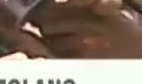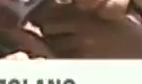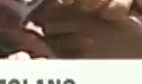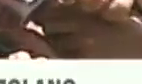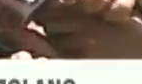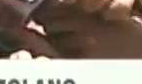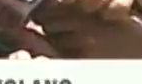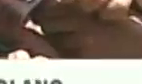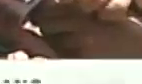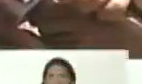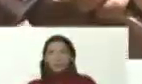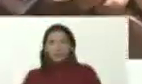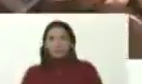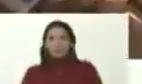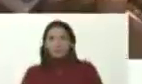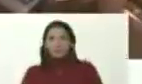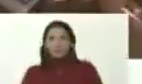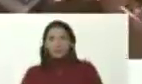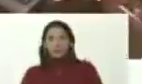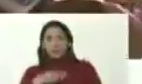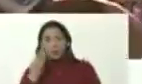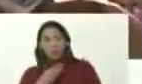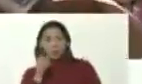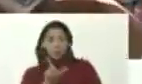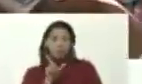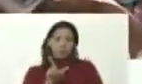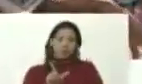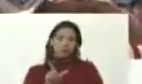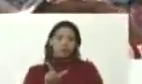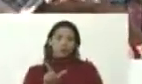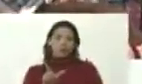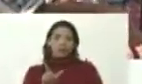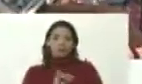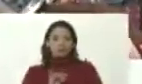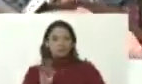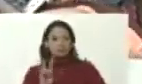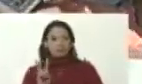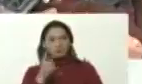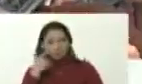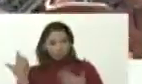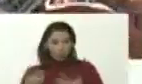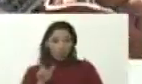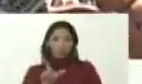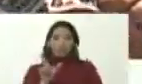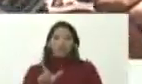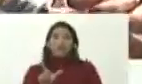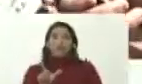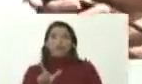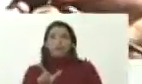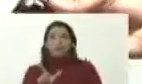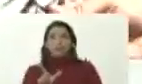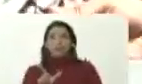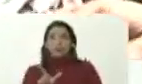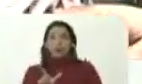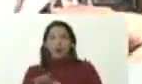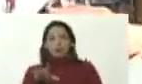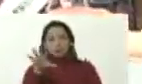y quizás la juventud del Partido Socialista Unido de Venezuela y el Partido Socialista Unido de Venezuela